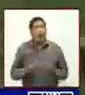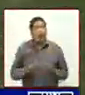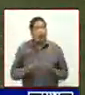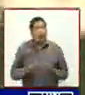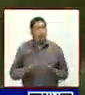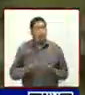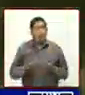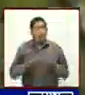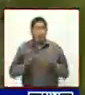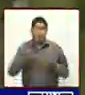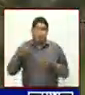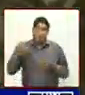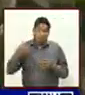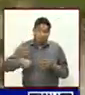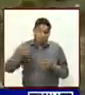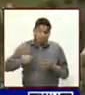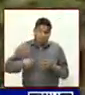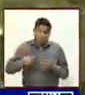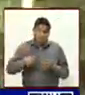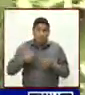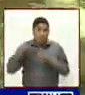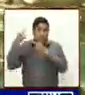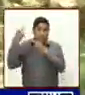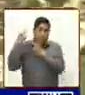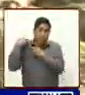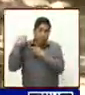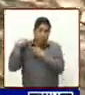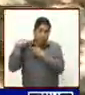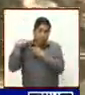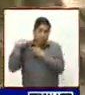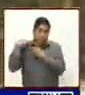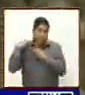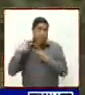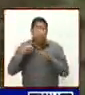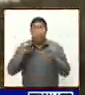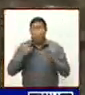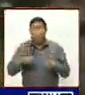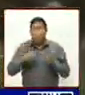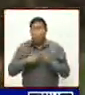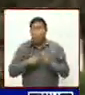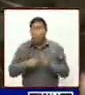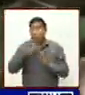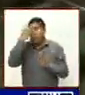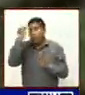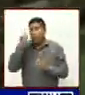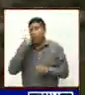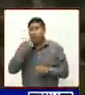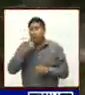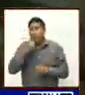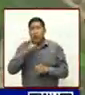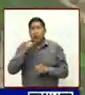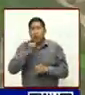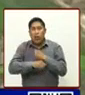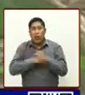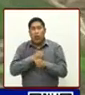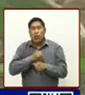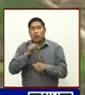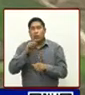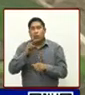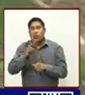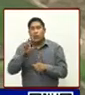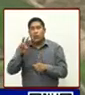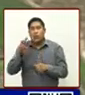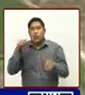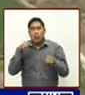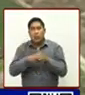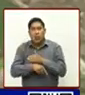denominadas administradoras de justicia serán las directas encargadas del poder demostrar el por qué esta mujer de 27 años